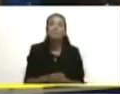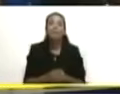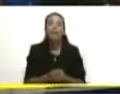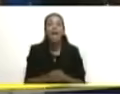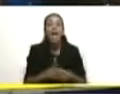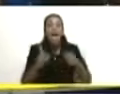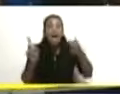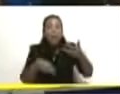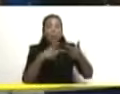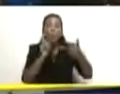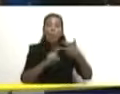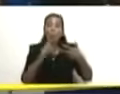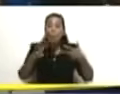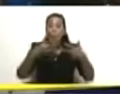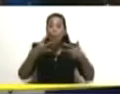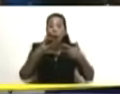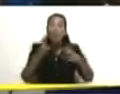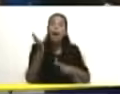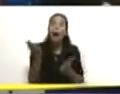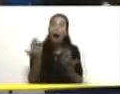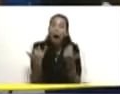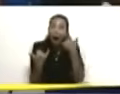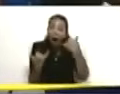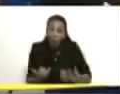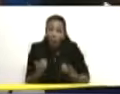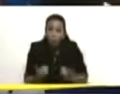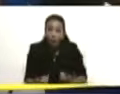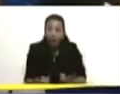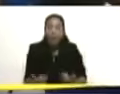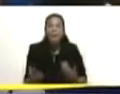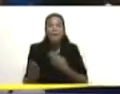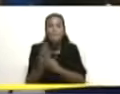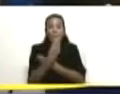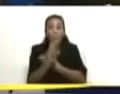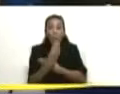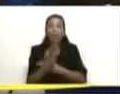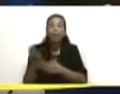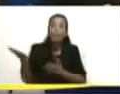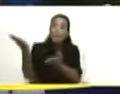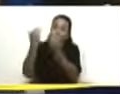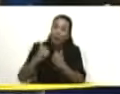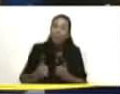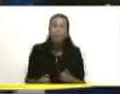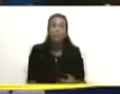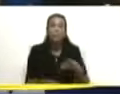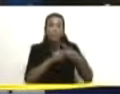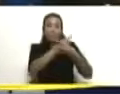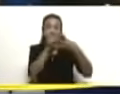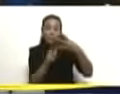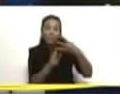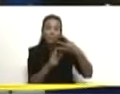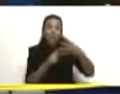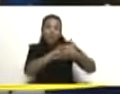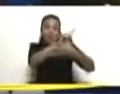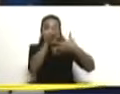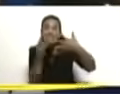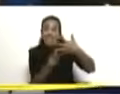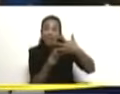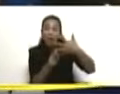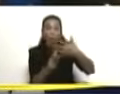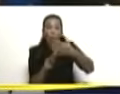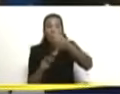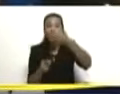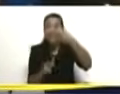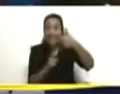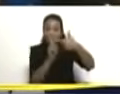en cuarto lugar, vamos a cuidarnos. Salud, actividad física y deporte. 5 programas. Así es,